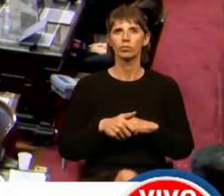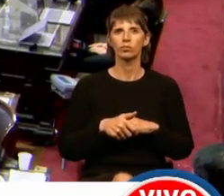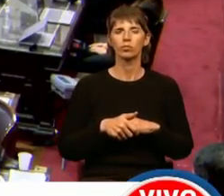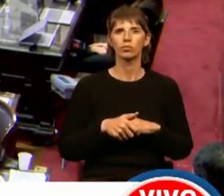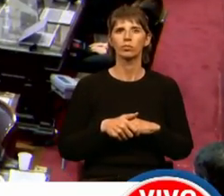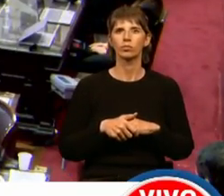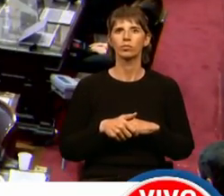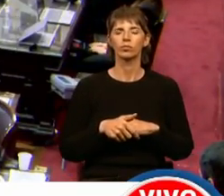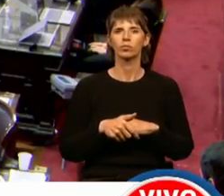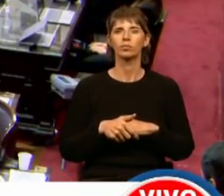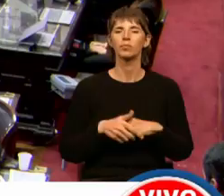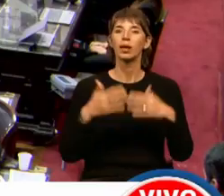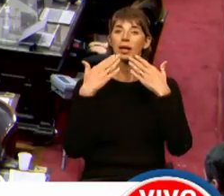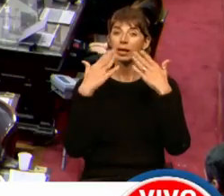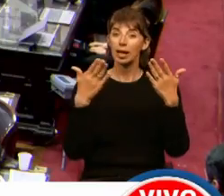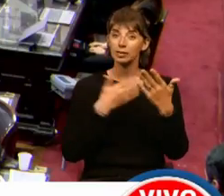gracias presidente